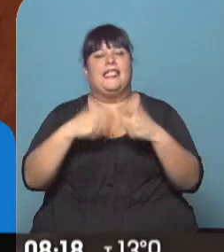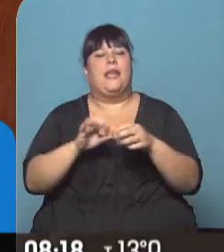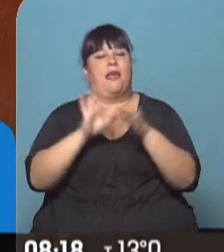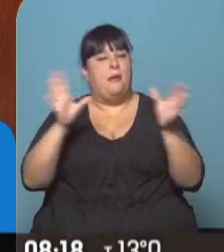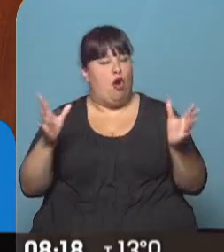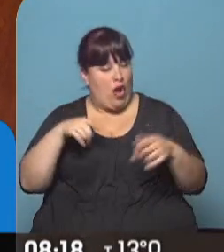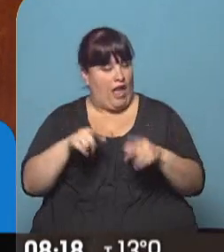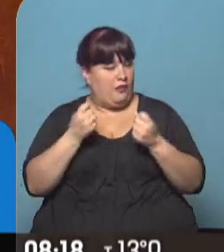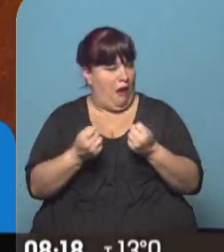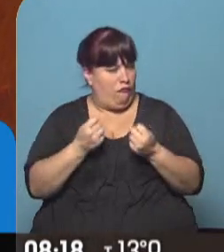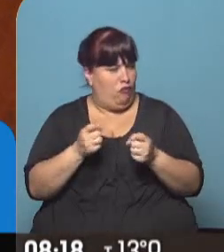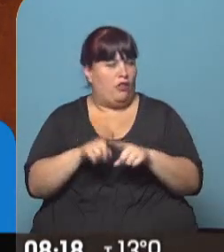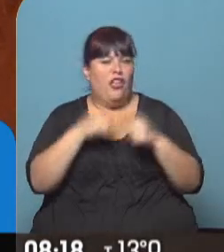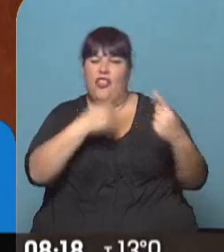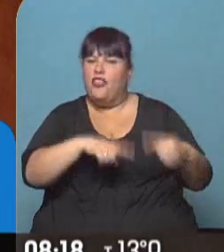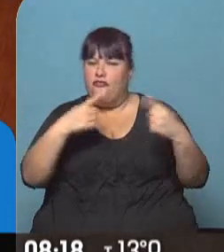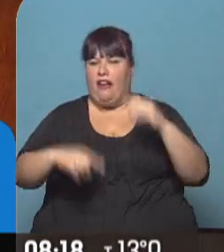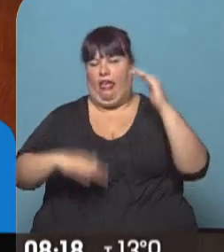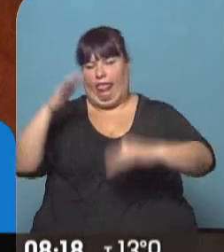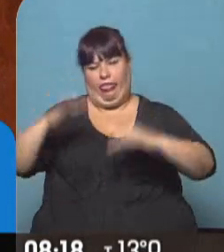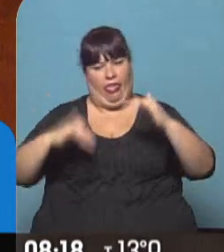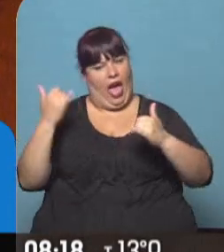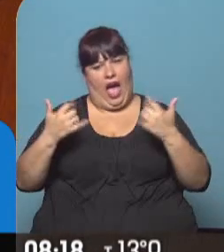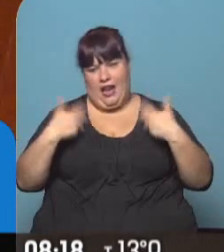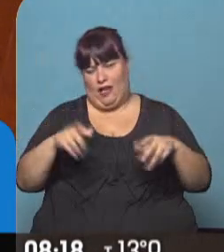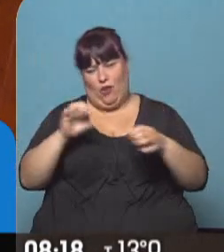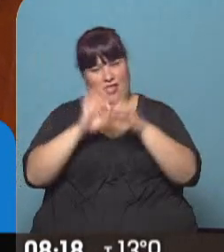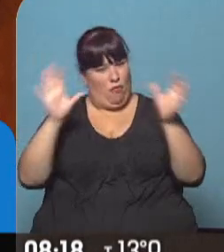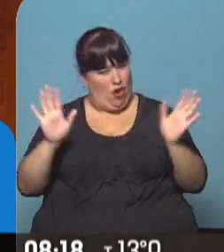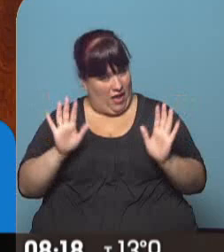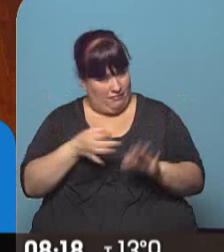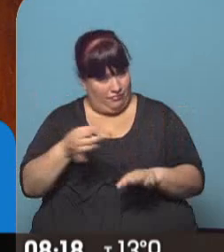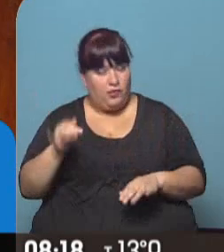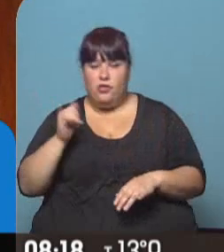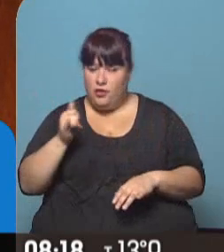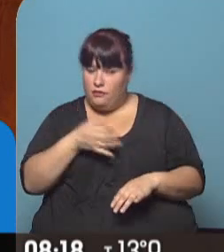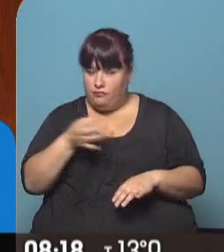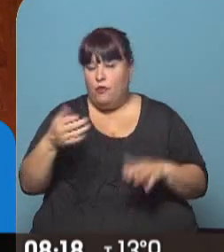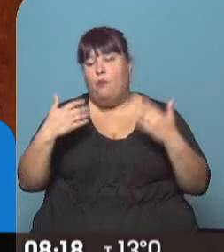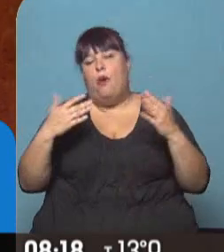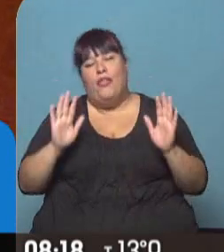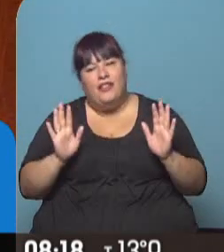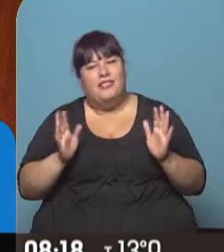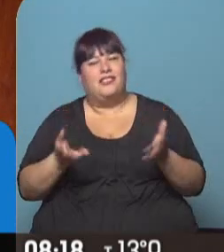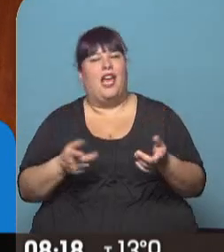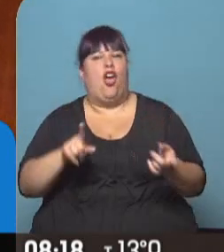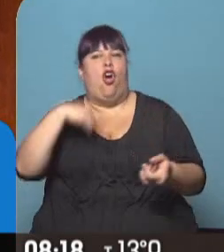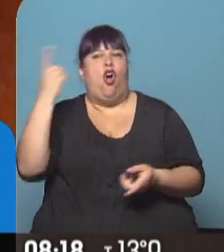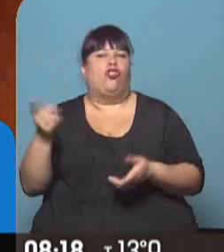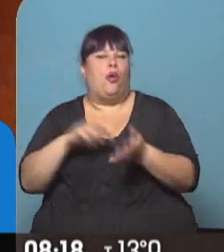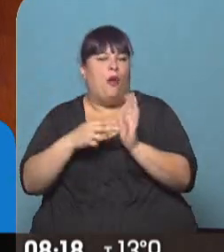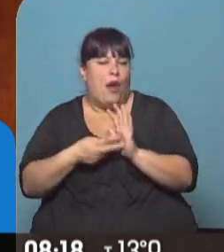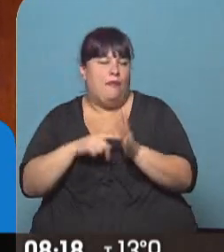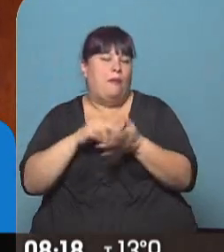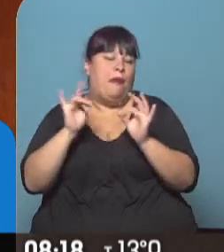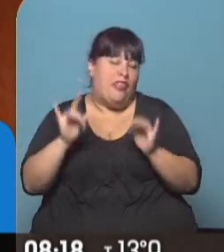que se va consolidando con los diferentes vaivenes que tiene la democracia sino así es y quizás tengamos otros problemas problemas